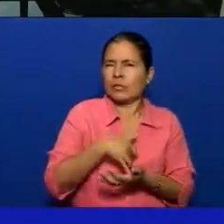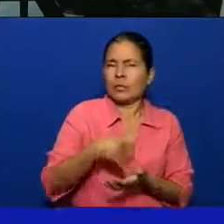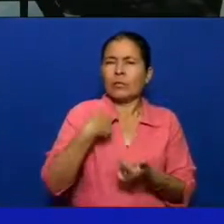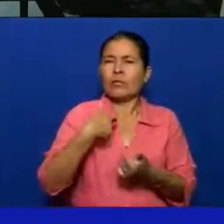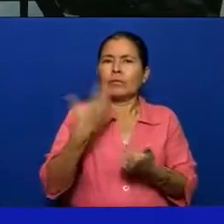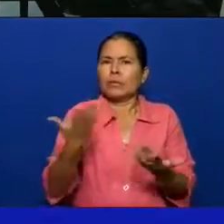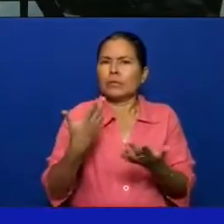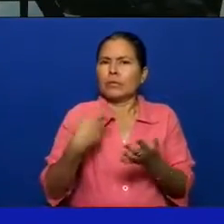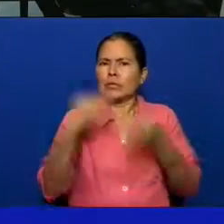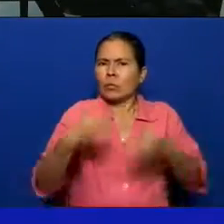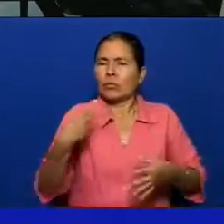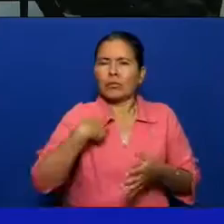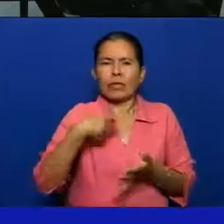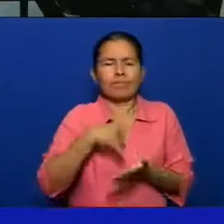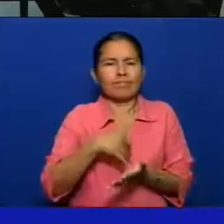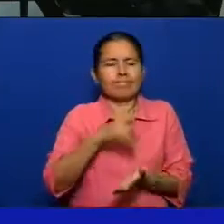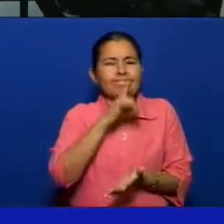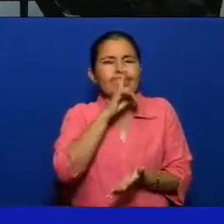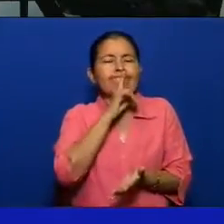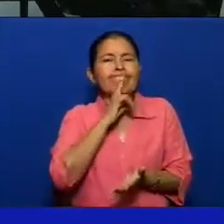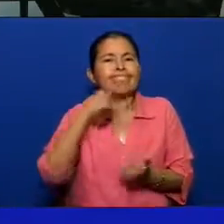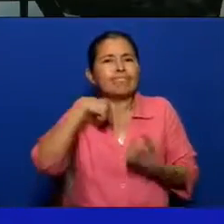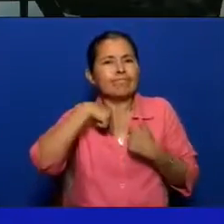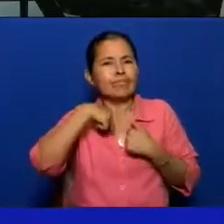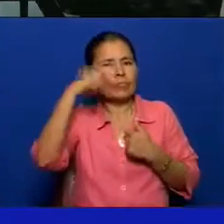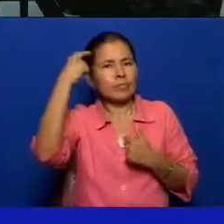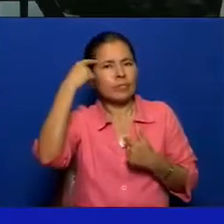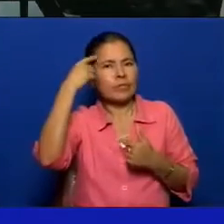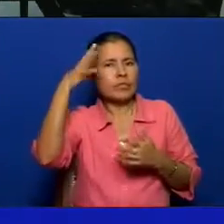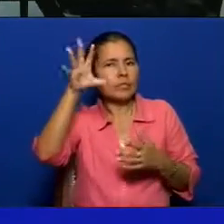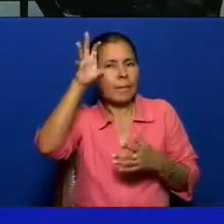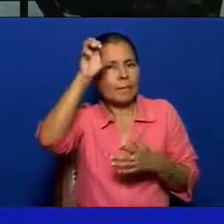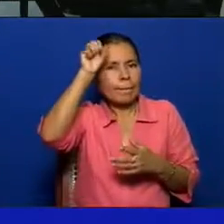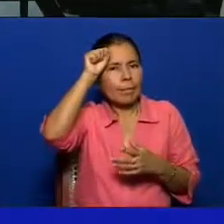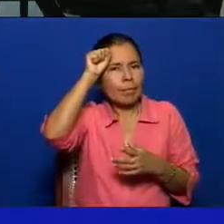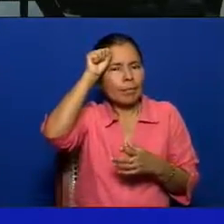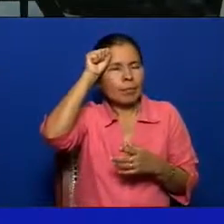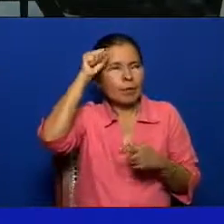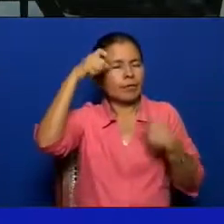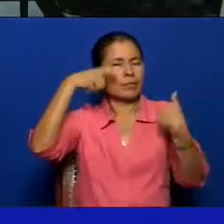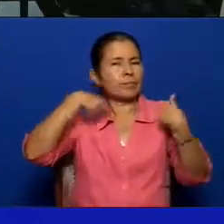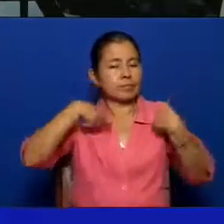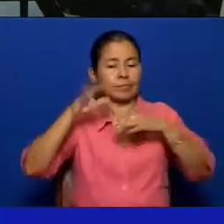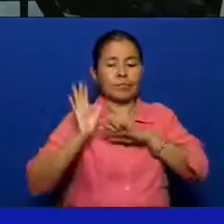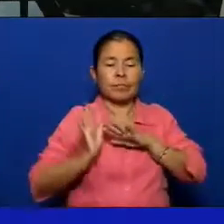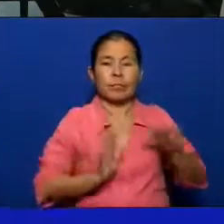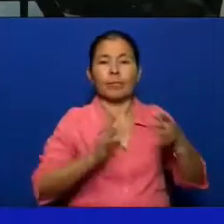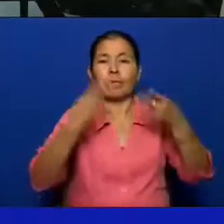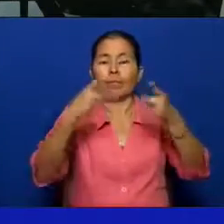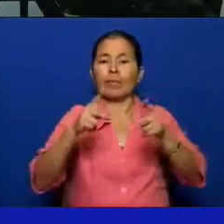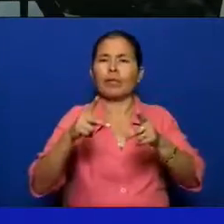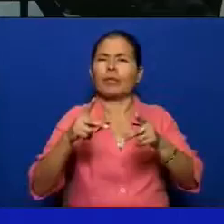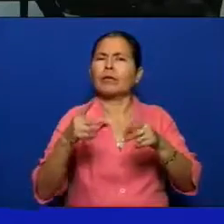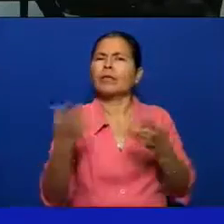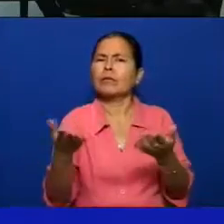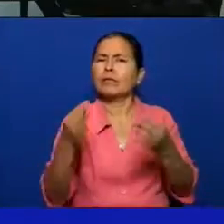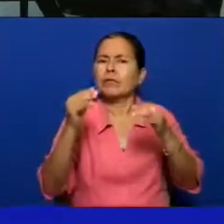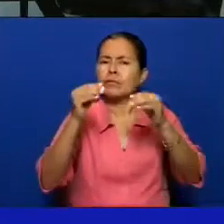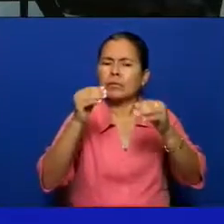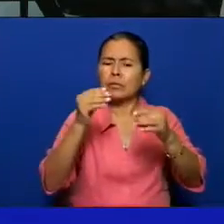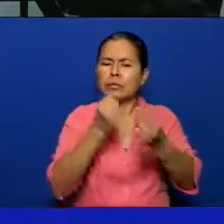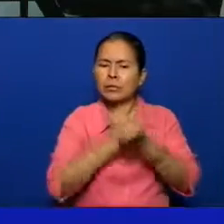gran cantidad de lesiones y de daño en nuestro interior que no lo reconocemos. En cambio, educar con otros